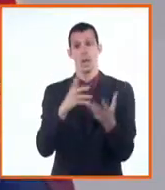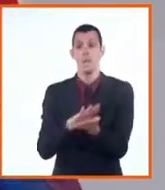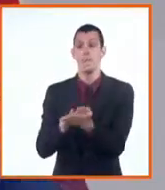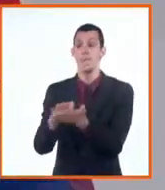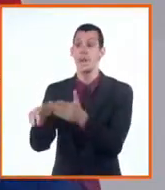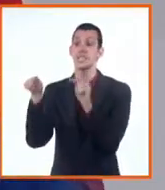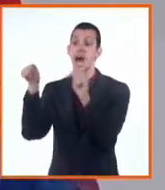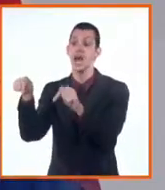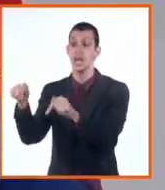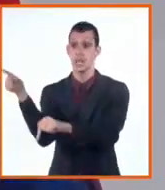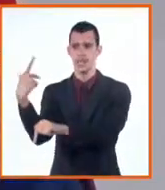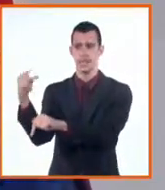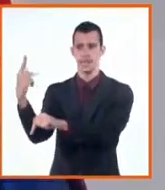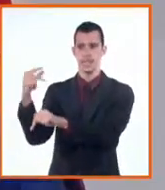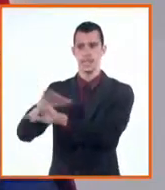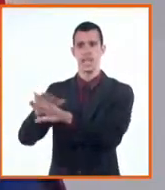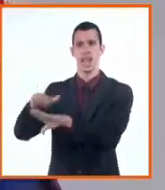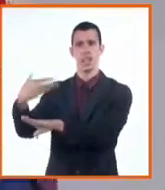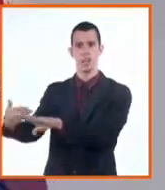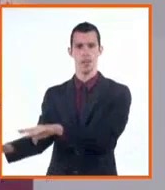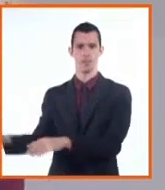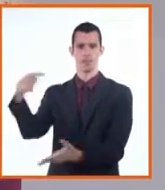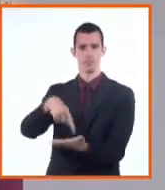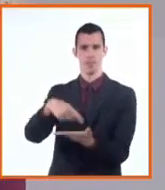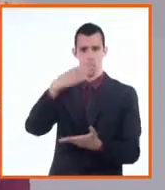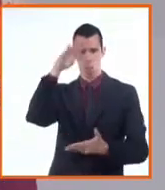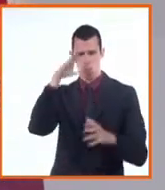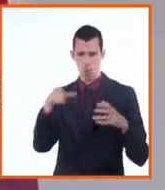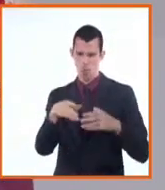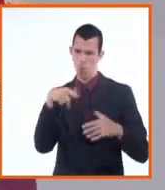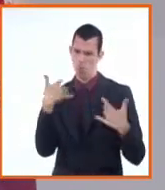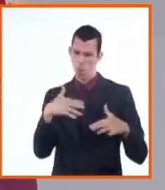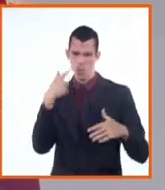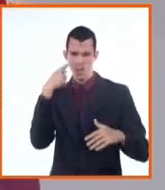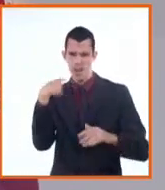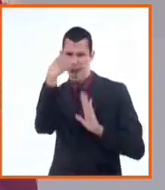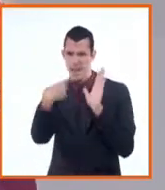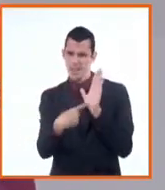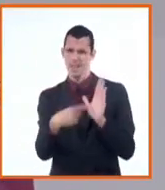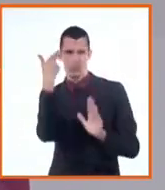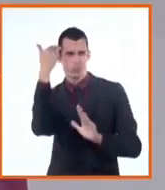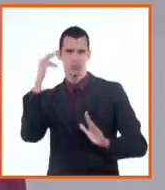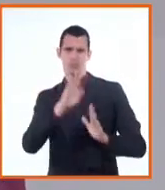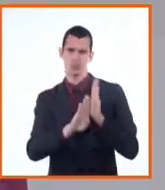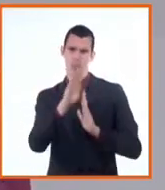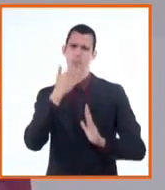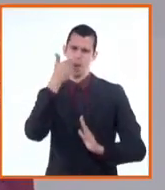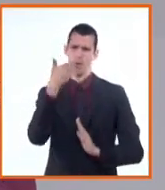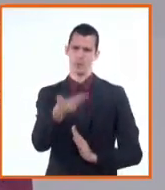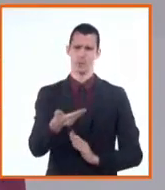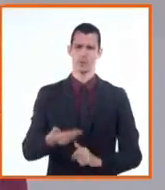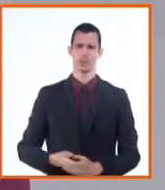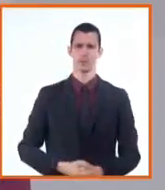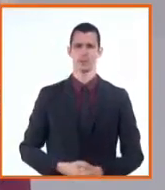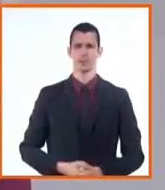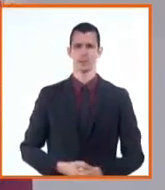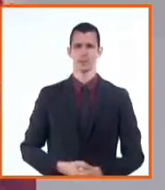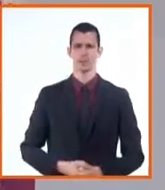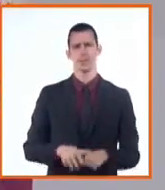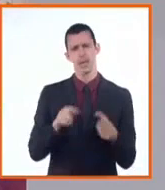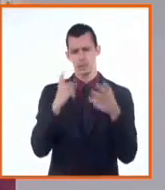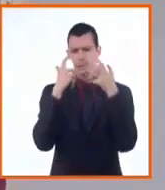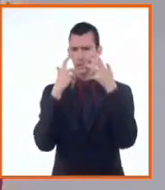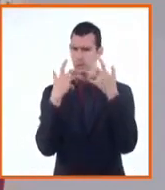el béisbol pero también lo que significa para el Atlético para la familia de esos atletas potencial la las